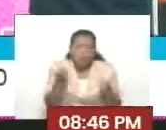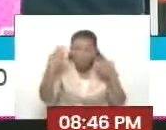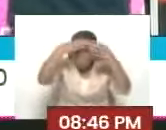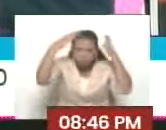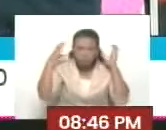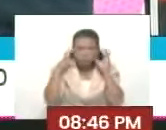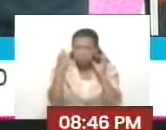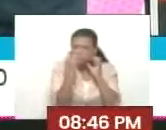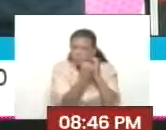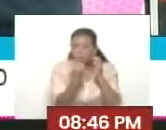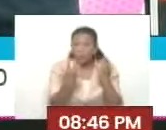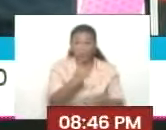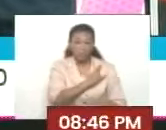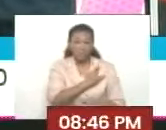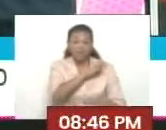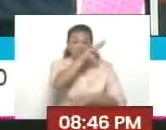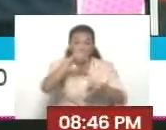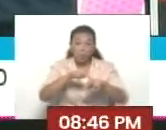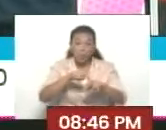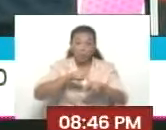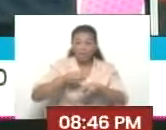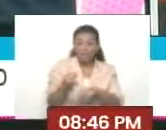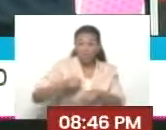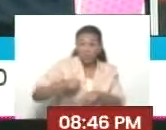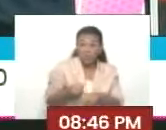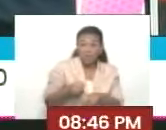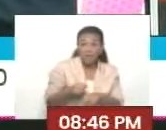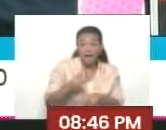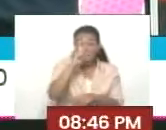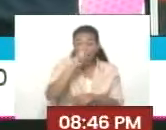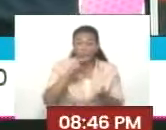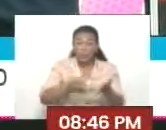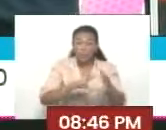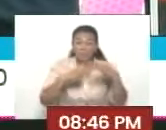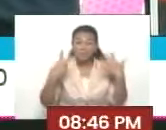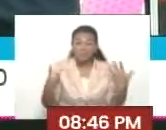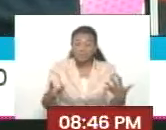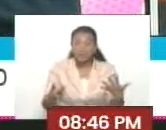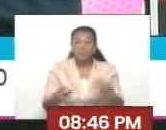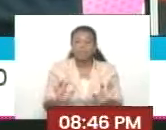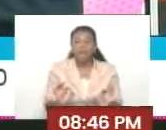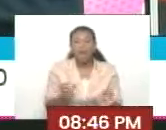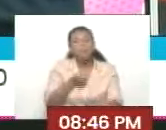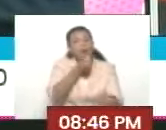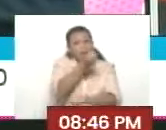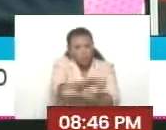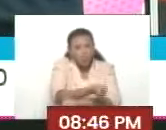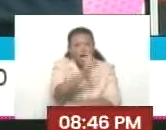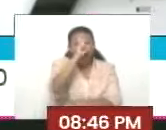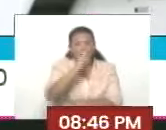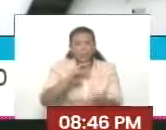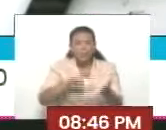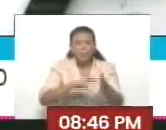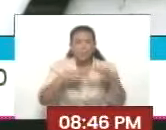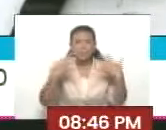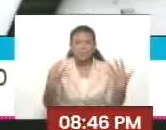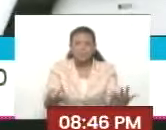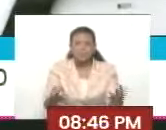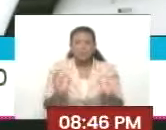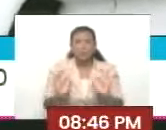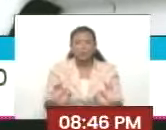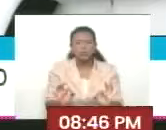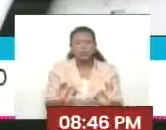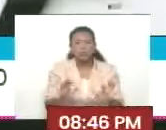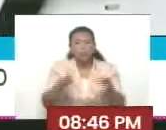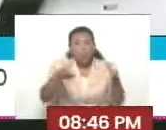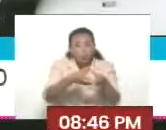Bueno, ingresé a la Universidad Nacional Experimental de la Seguridad en el año 2017. Me gradué en el año 2018. Soy parte